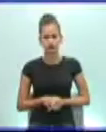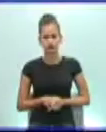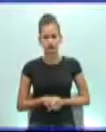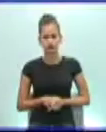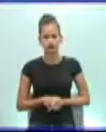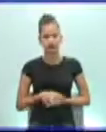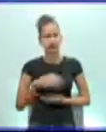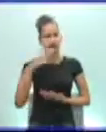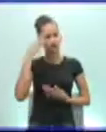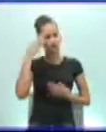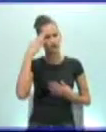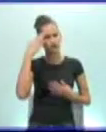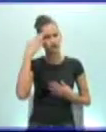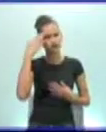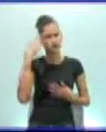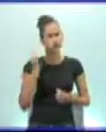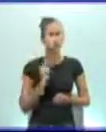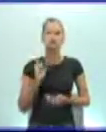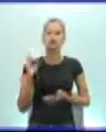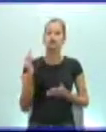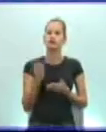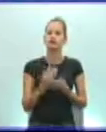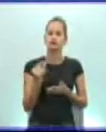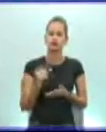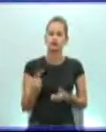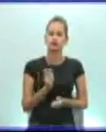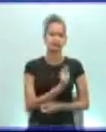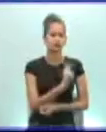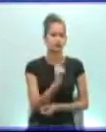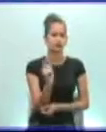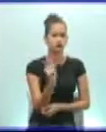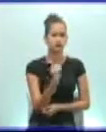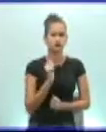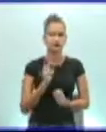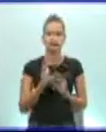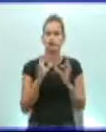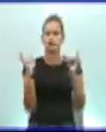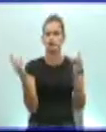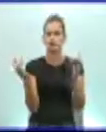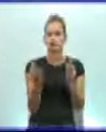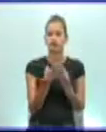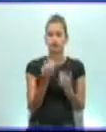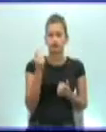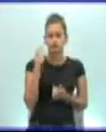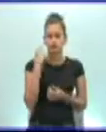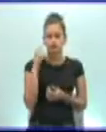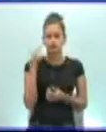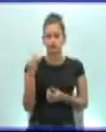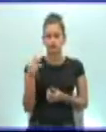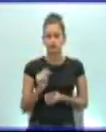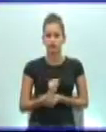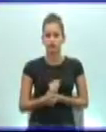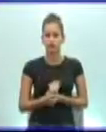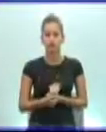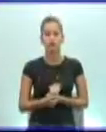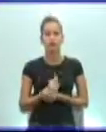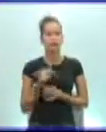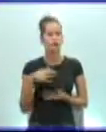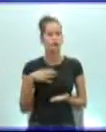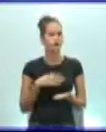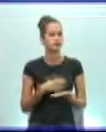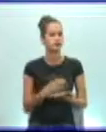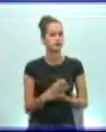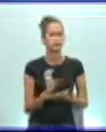Un saludo tengan todos, estimados estudiantes, profesores y familia en general que en esta hora nos sintonizan. El día de hoy continuamos con las